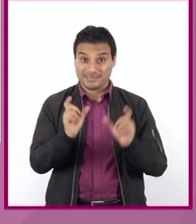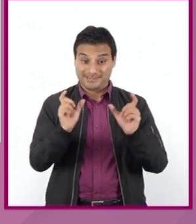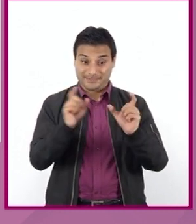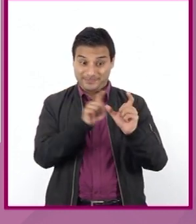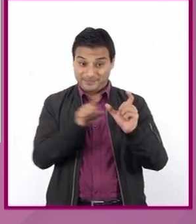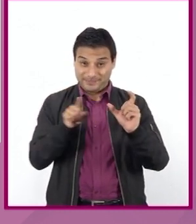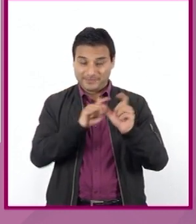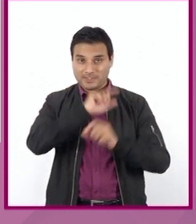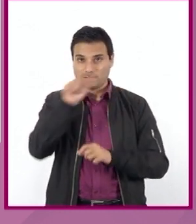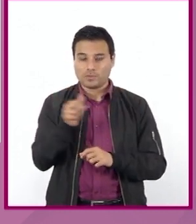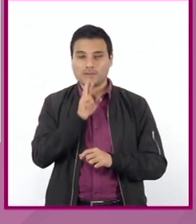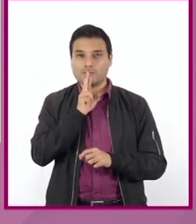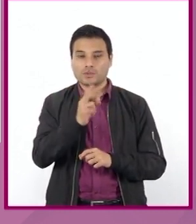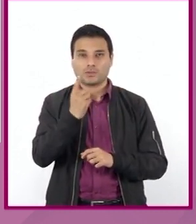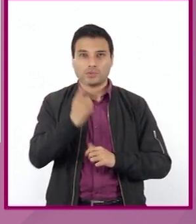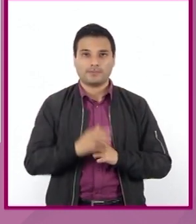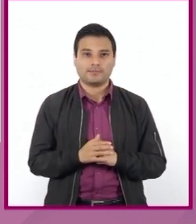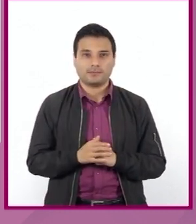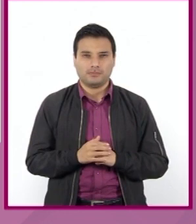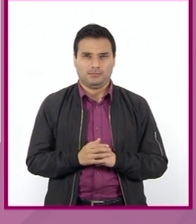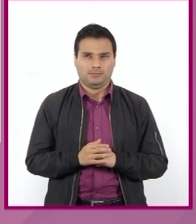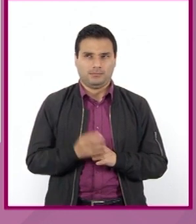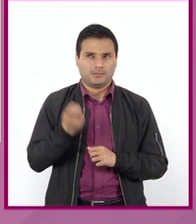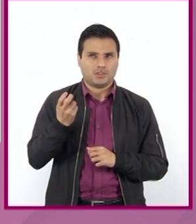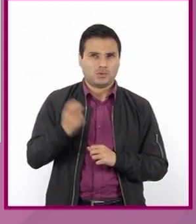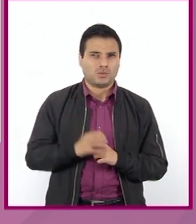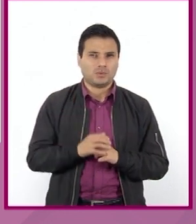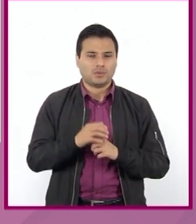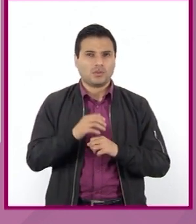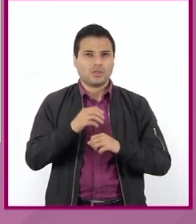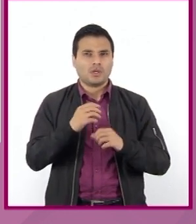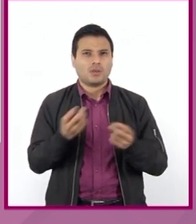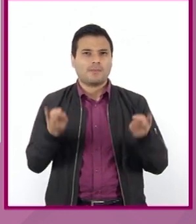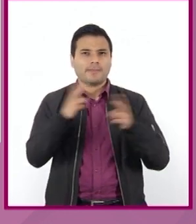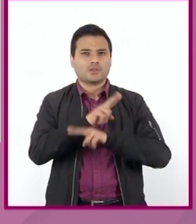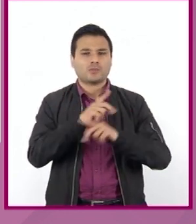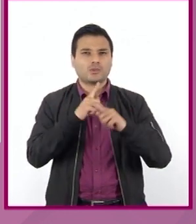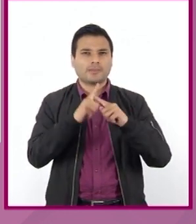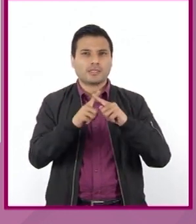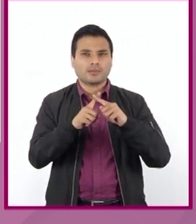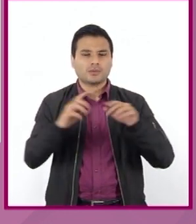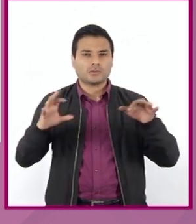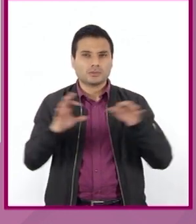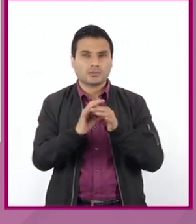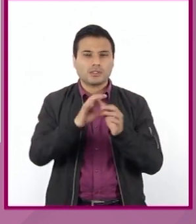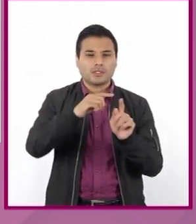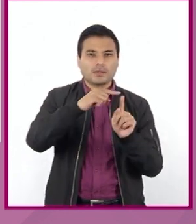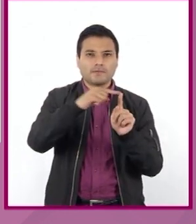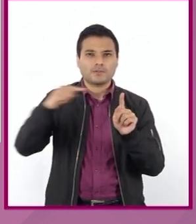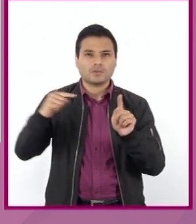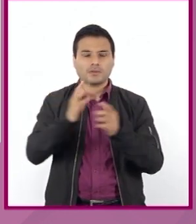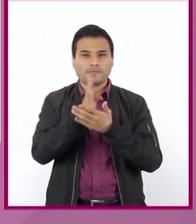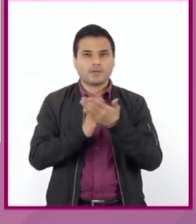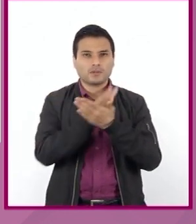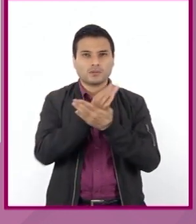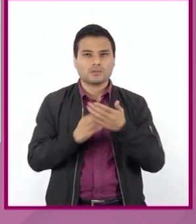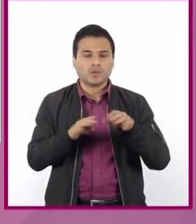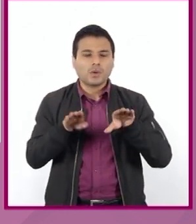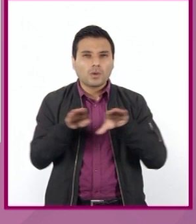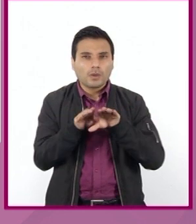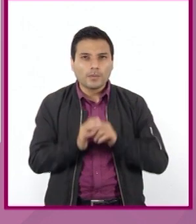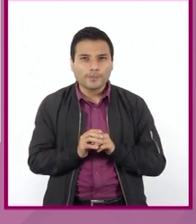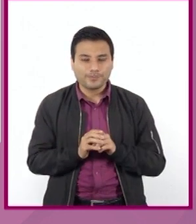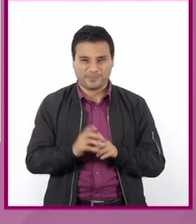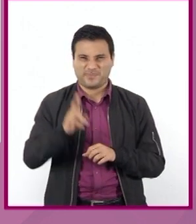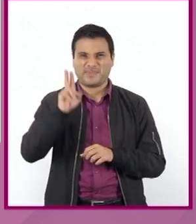1. ¿Cómo aplicamos el inverso multiplicativo en una división de fracciones? Revisémoslo